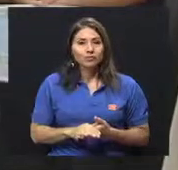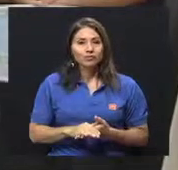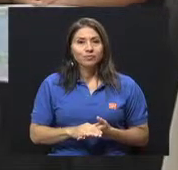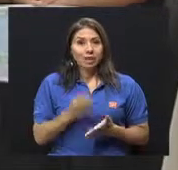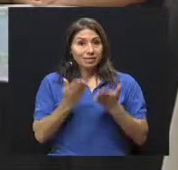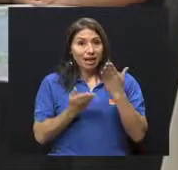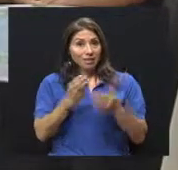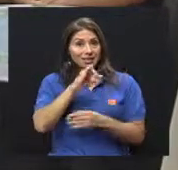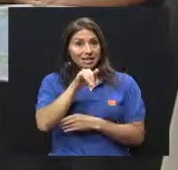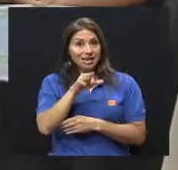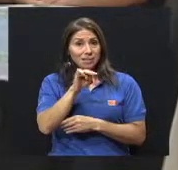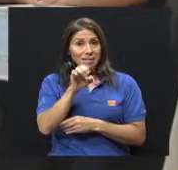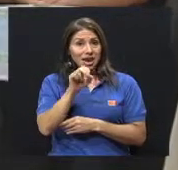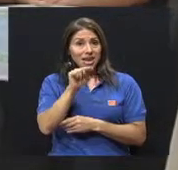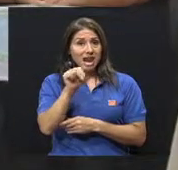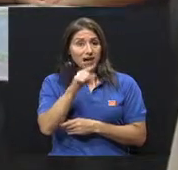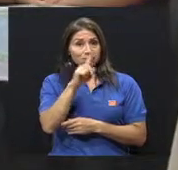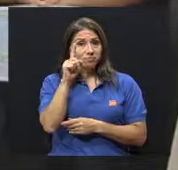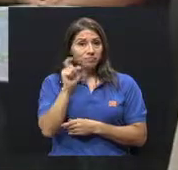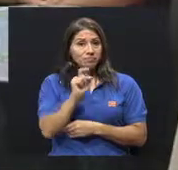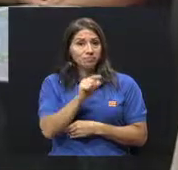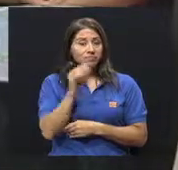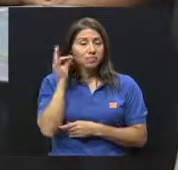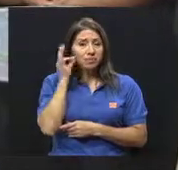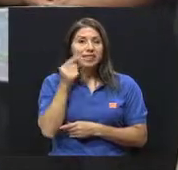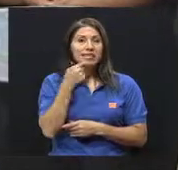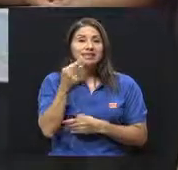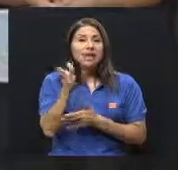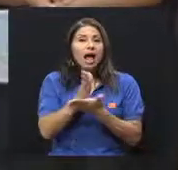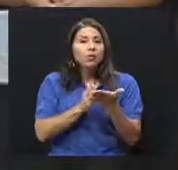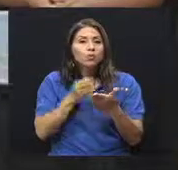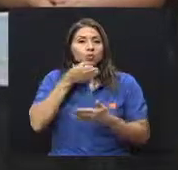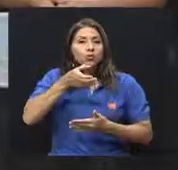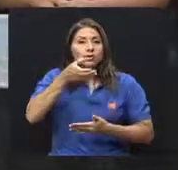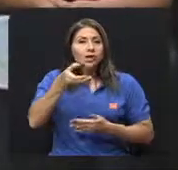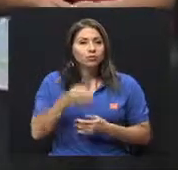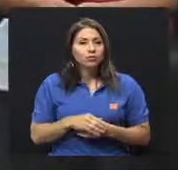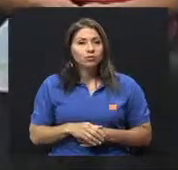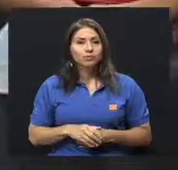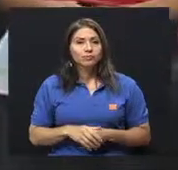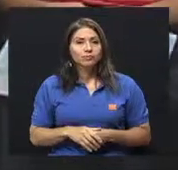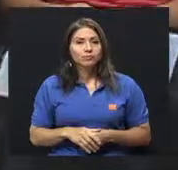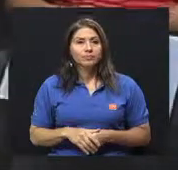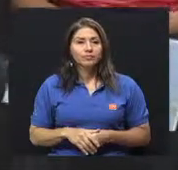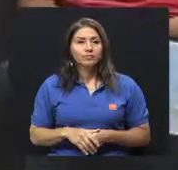¿verdad? Jimena, tal vez si vos nos das como un consejito o varios consejos.